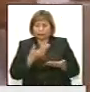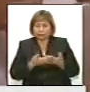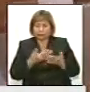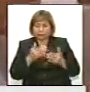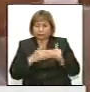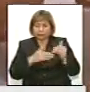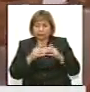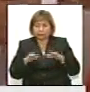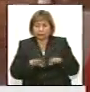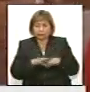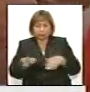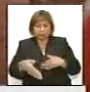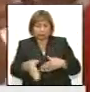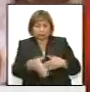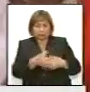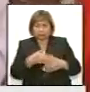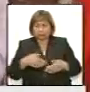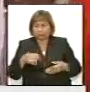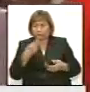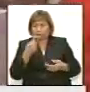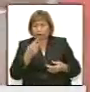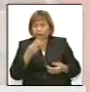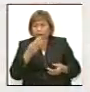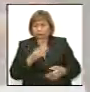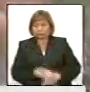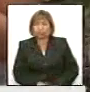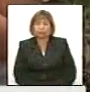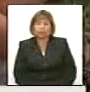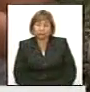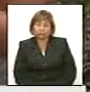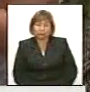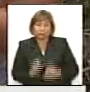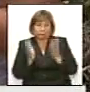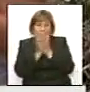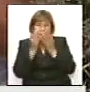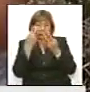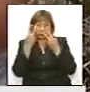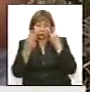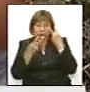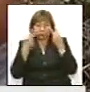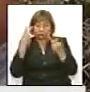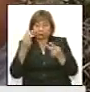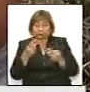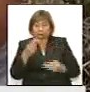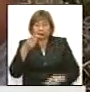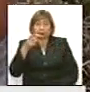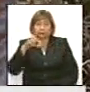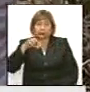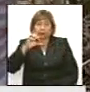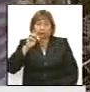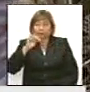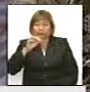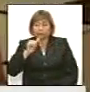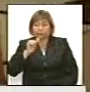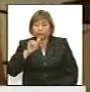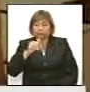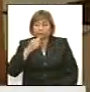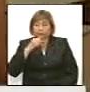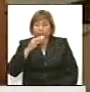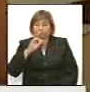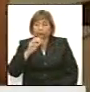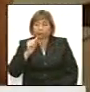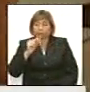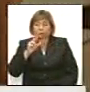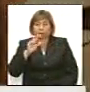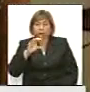Saneamiento también es la limpieza de los ambientes, no solamente del baño. Los colegios visitados fueron Felipe Guamán Poma de Ayala y Josefa Carrillo